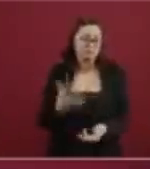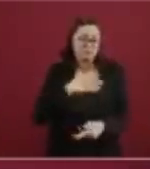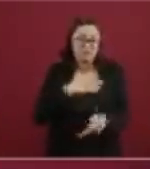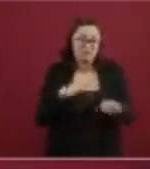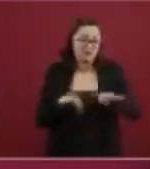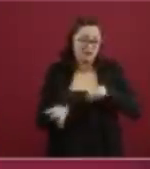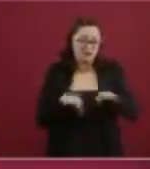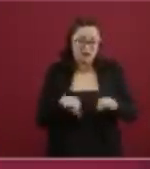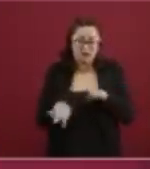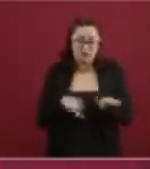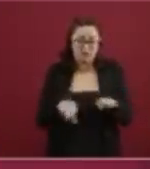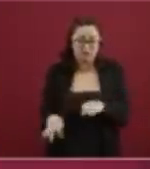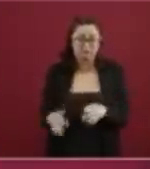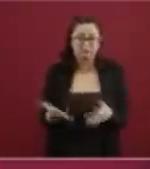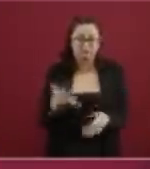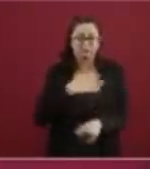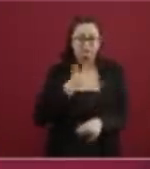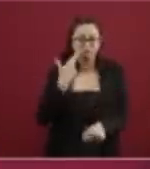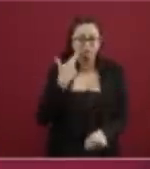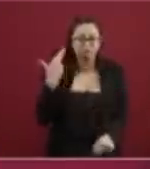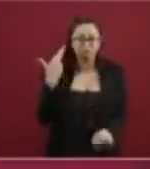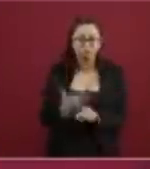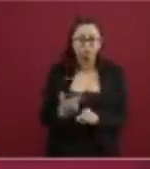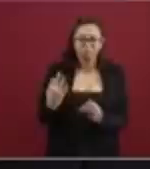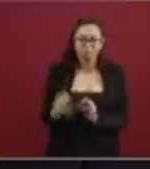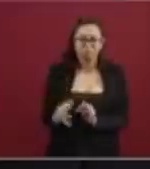trabajo y soy responsable.